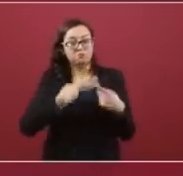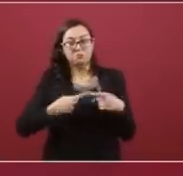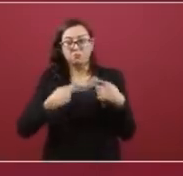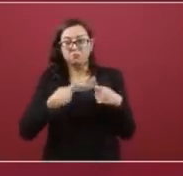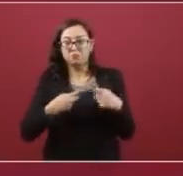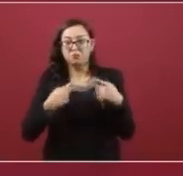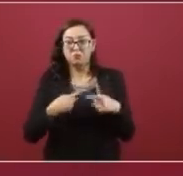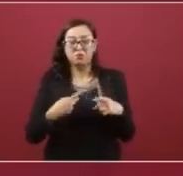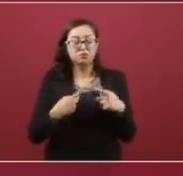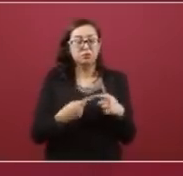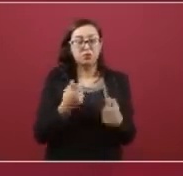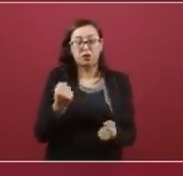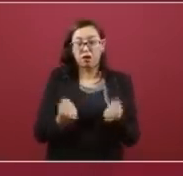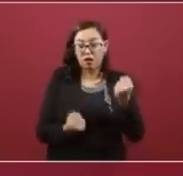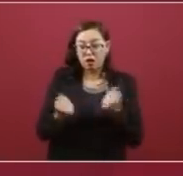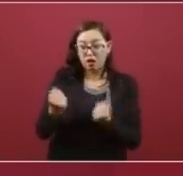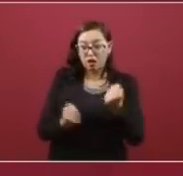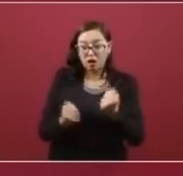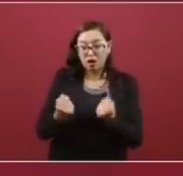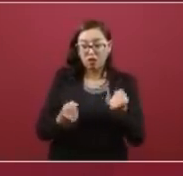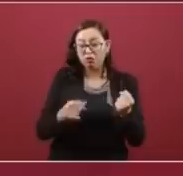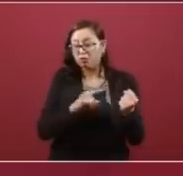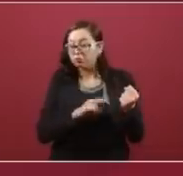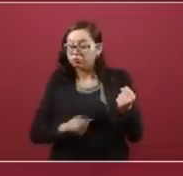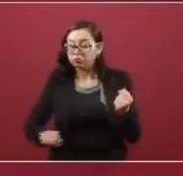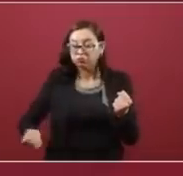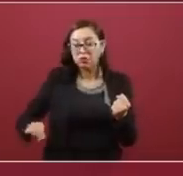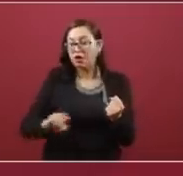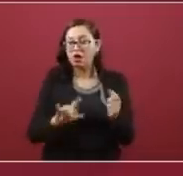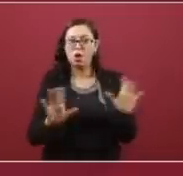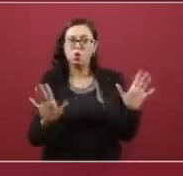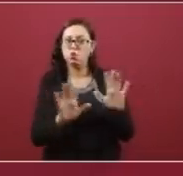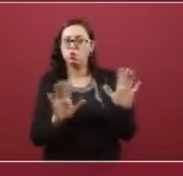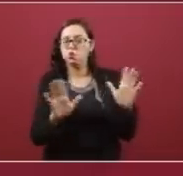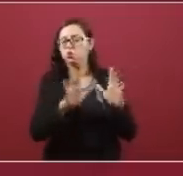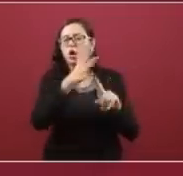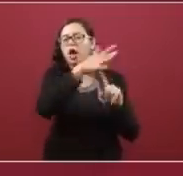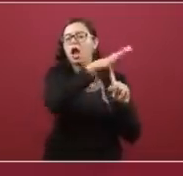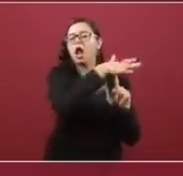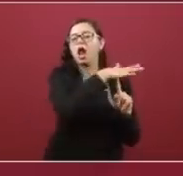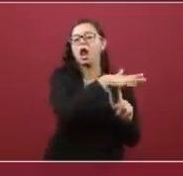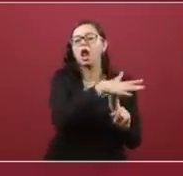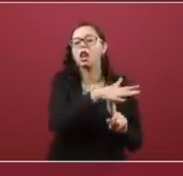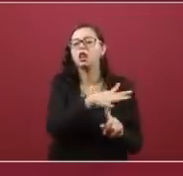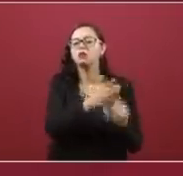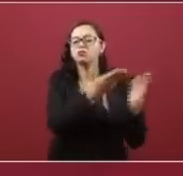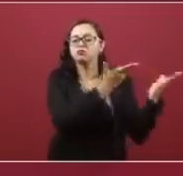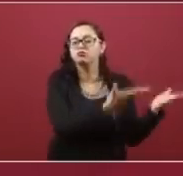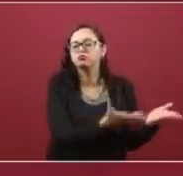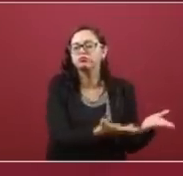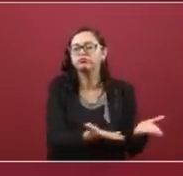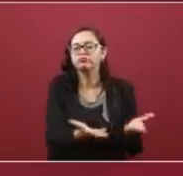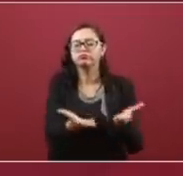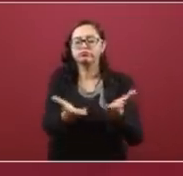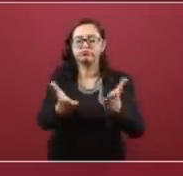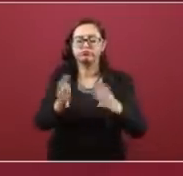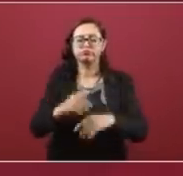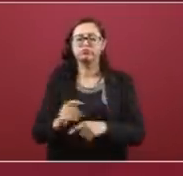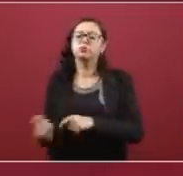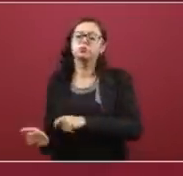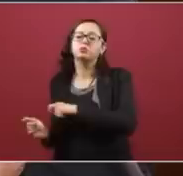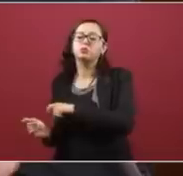de la Ciudad de México el invitado y ahí lo recogían y al campo de de